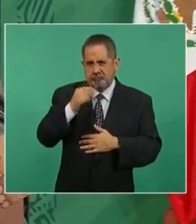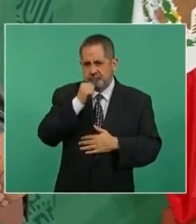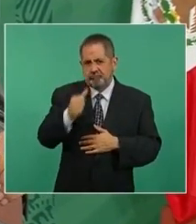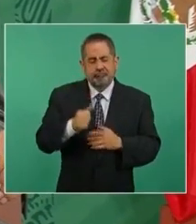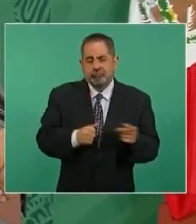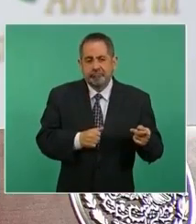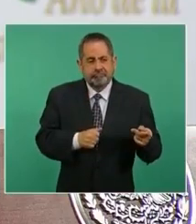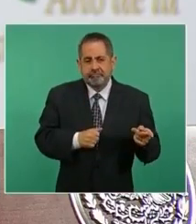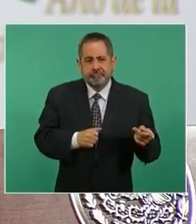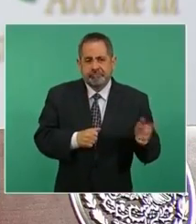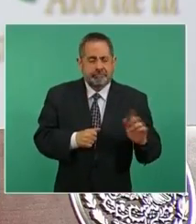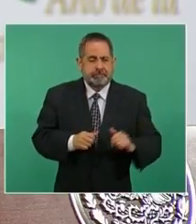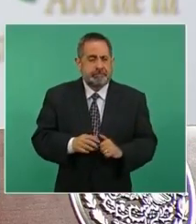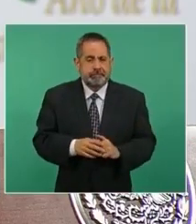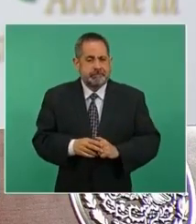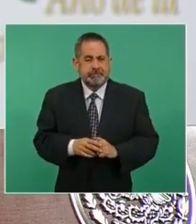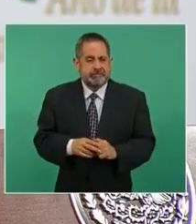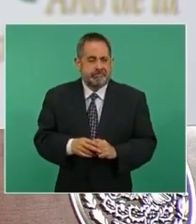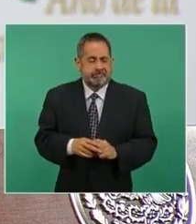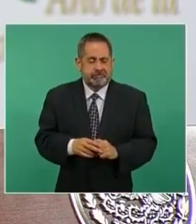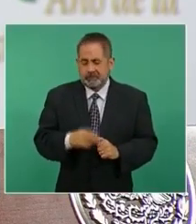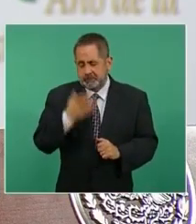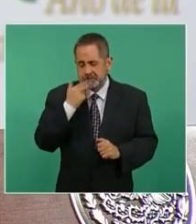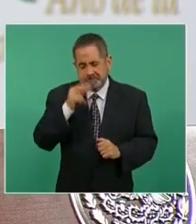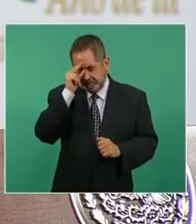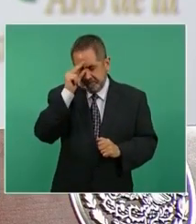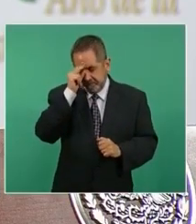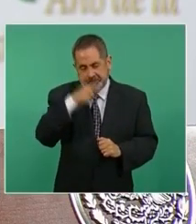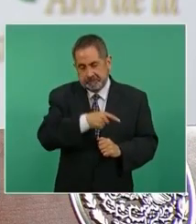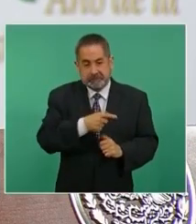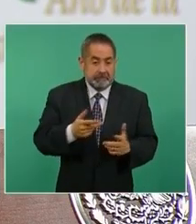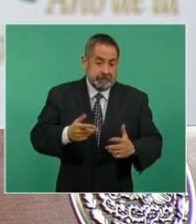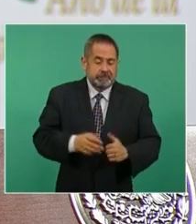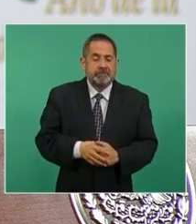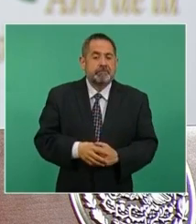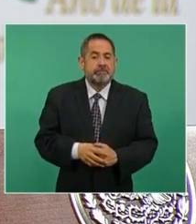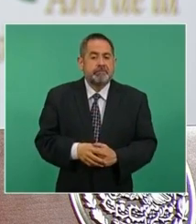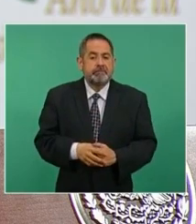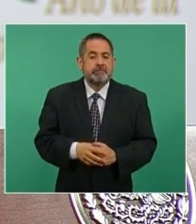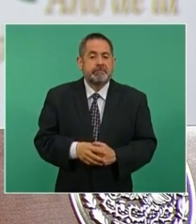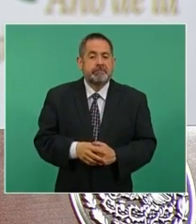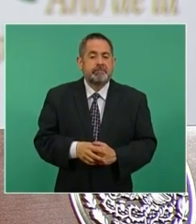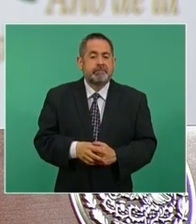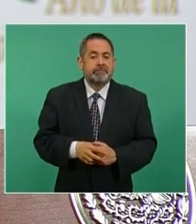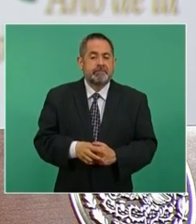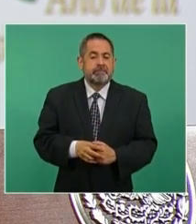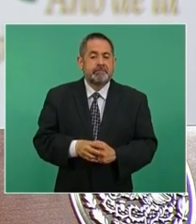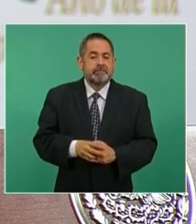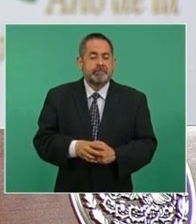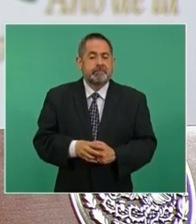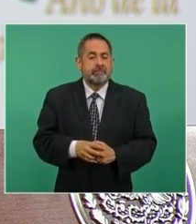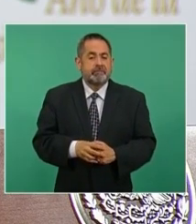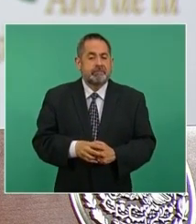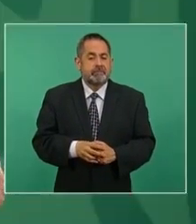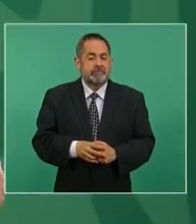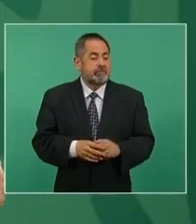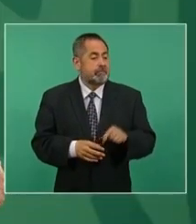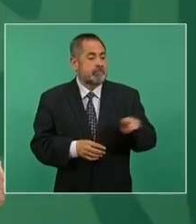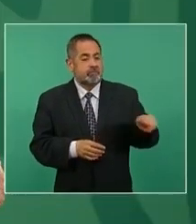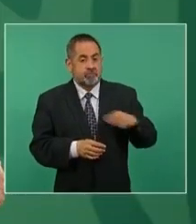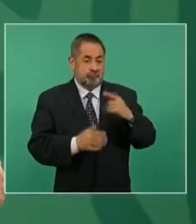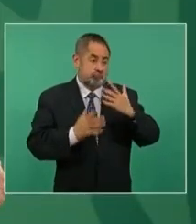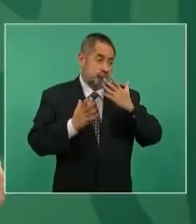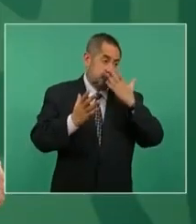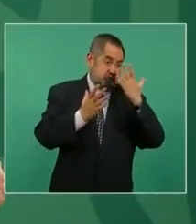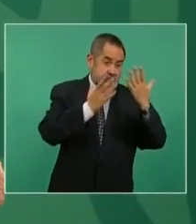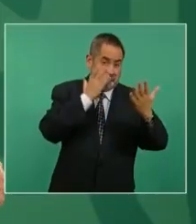manera pues genera lo que hemos podido llamar la construcción de un hiperpresidencialismo en México. Es